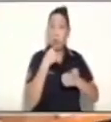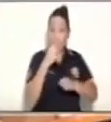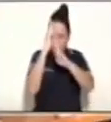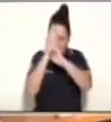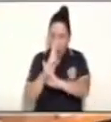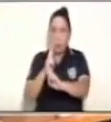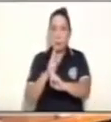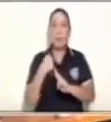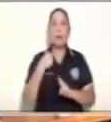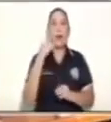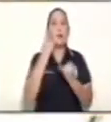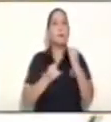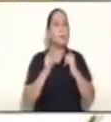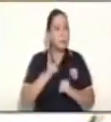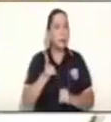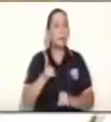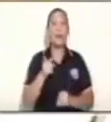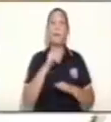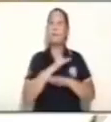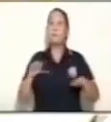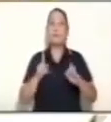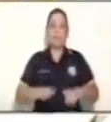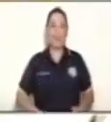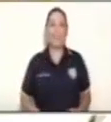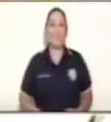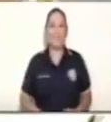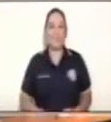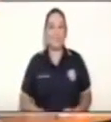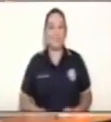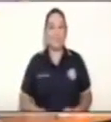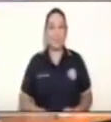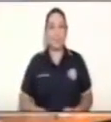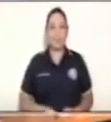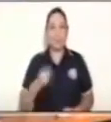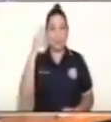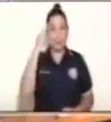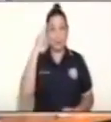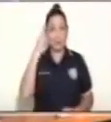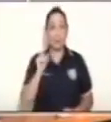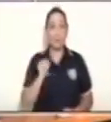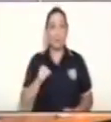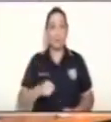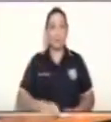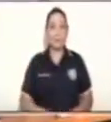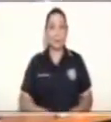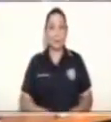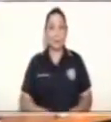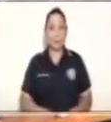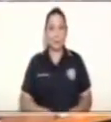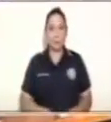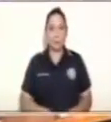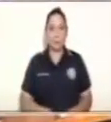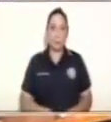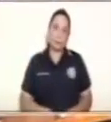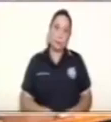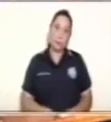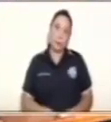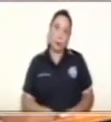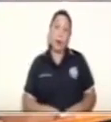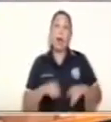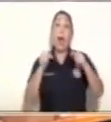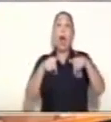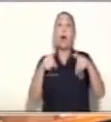Y colorín colorado, este cuento se ha terminado. Entonces, como les decía,